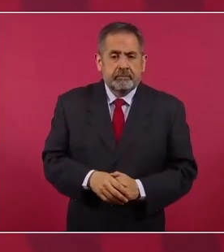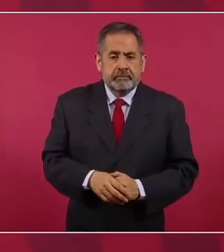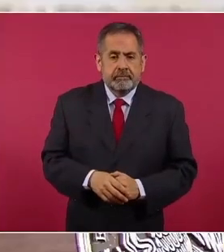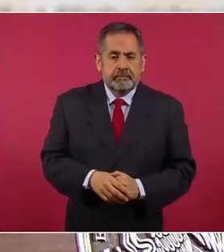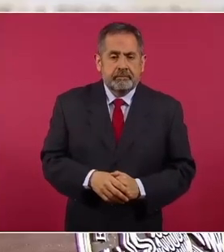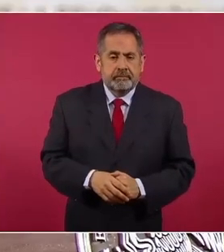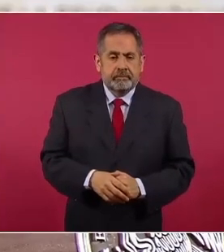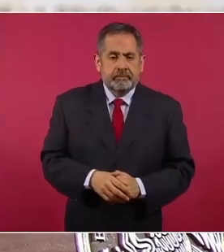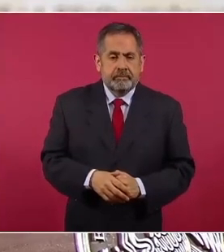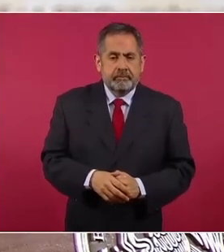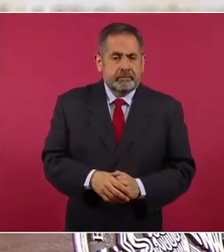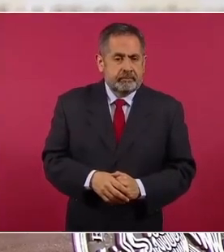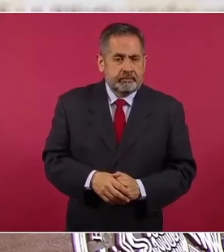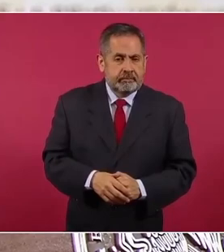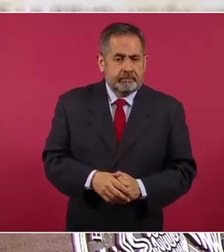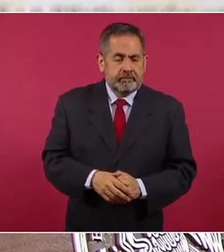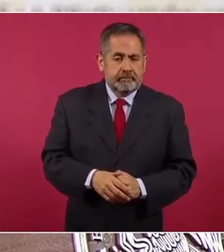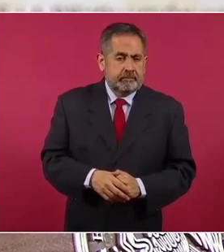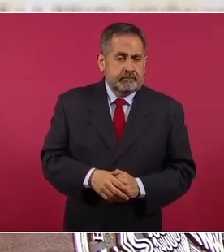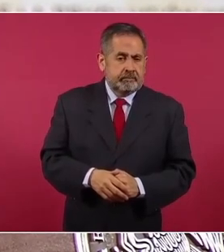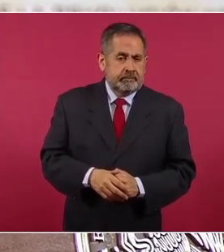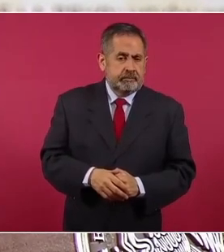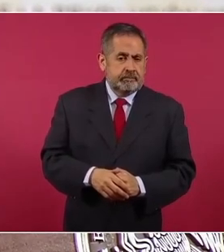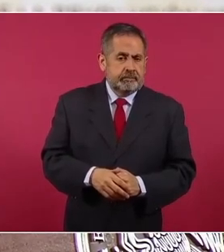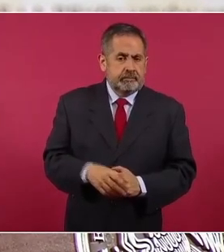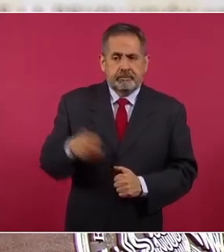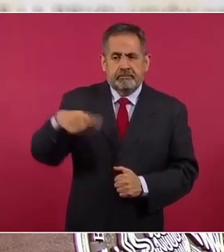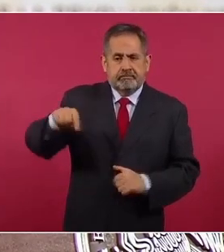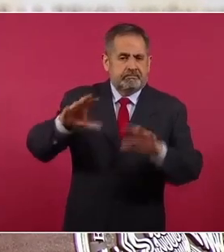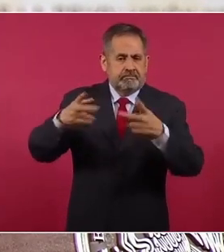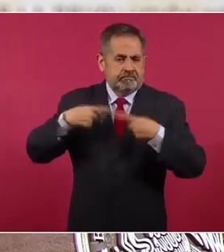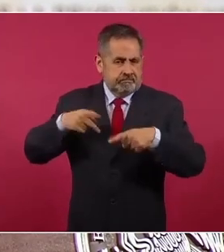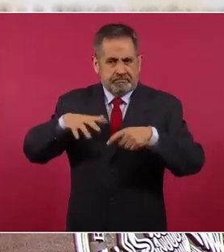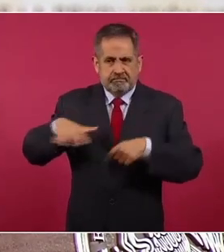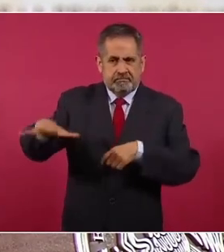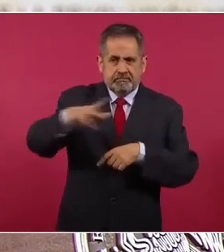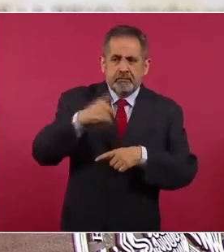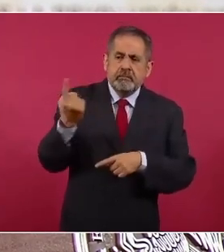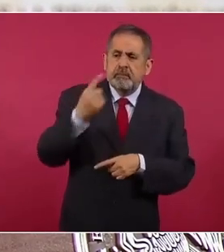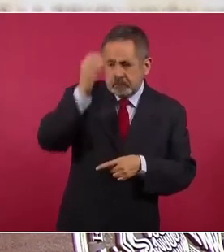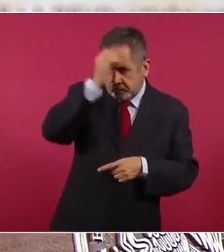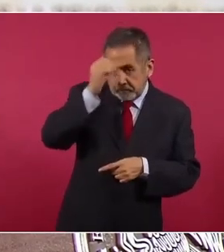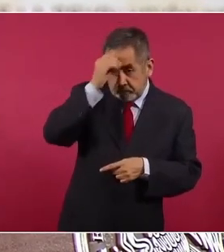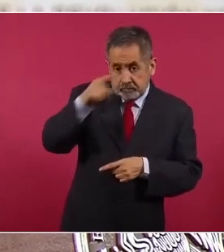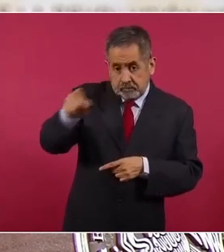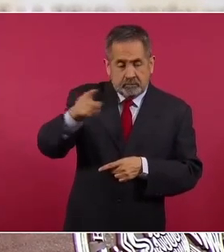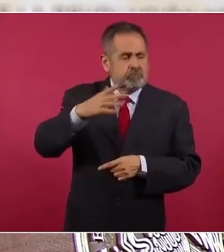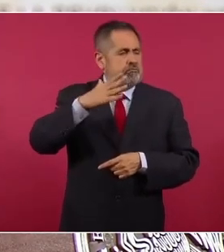un poder